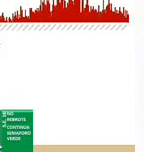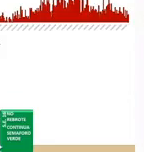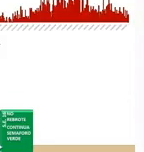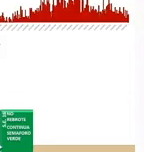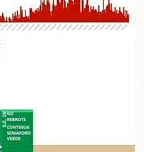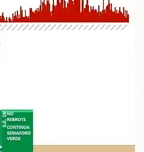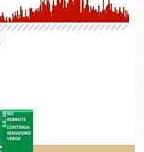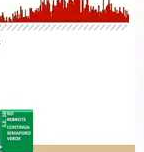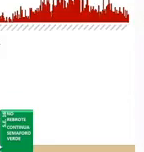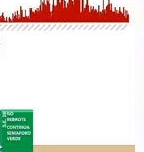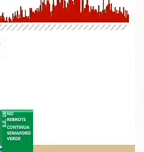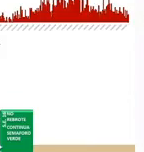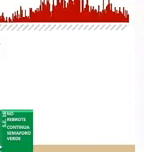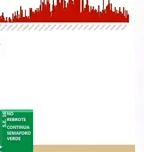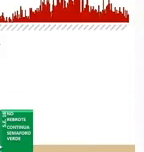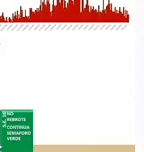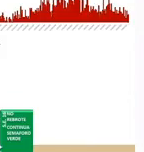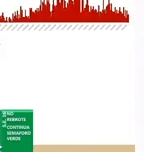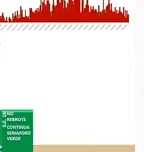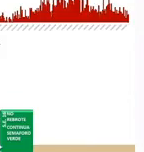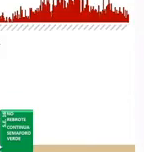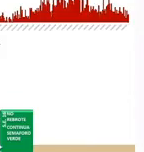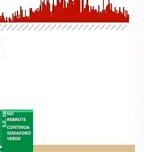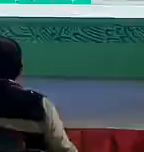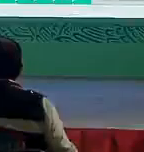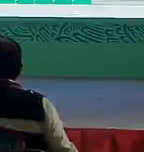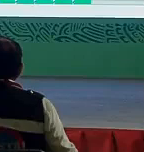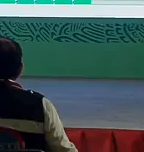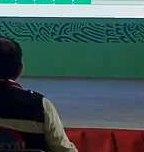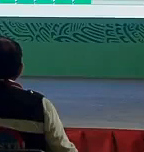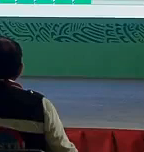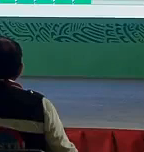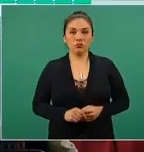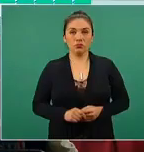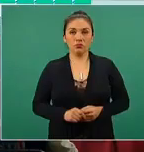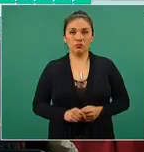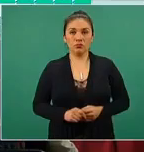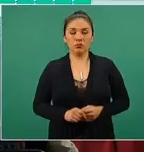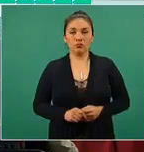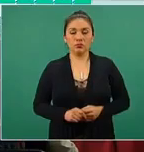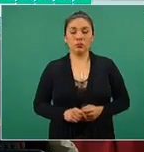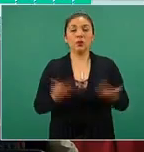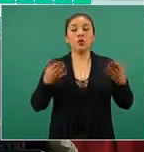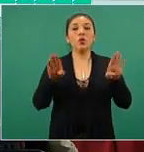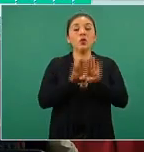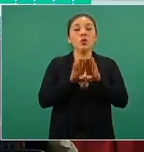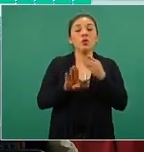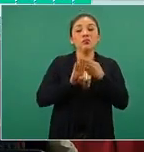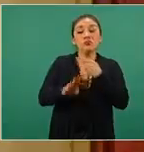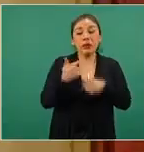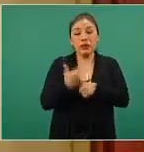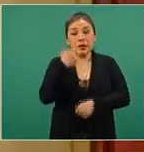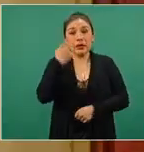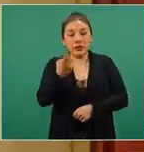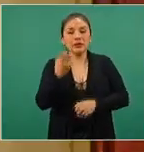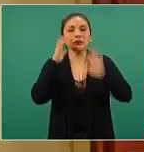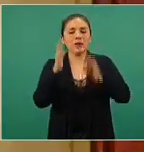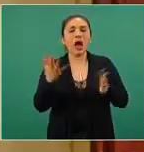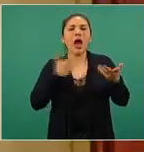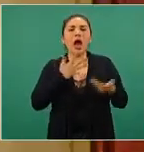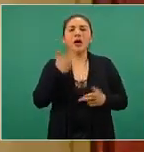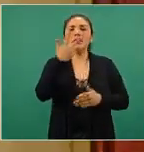enfermedad, entonces tienes mayores posibilidades de internarlo y que se te pueda morir. Para evitar ese riesgo, se han desplegado más